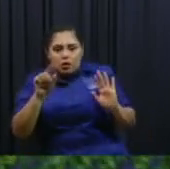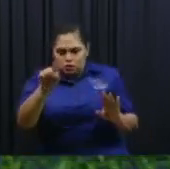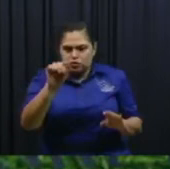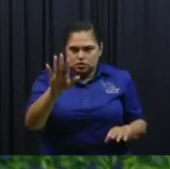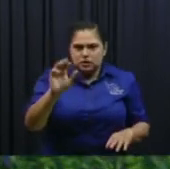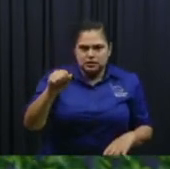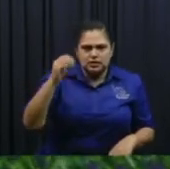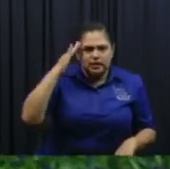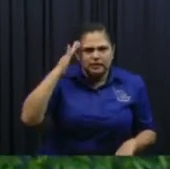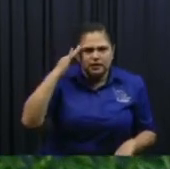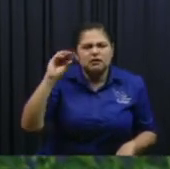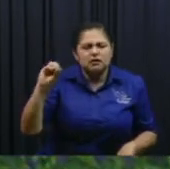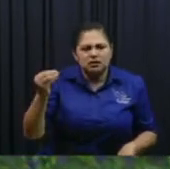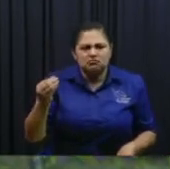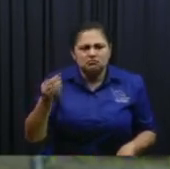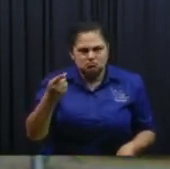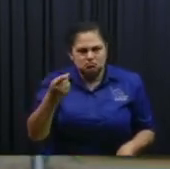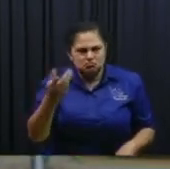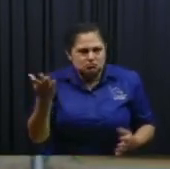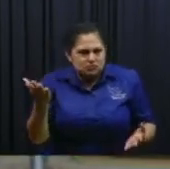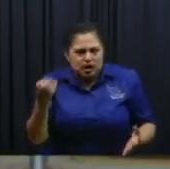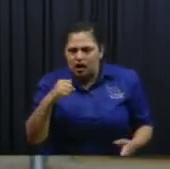qué es